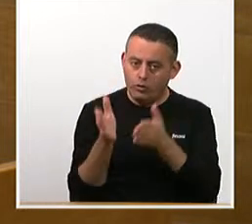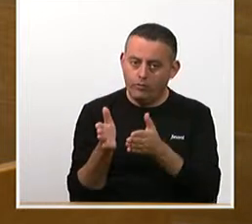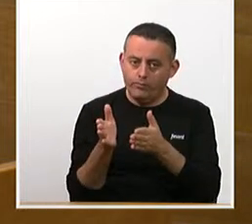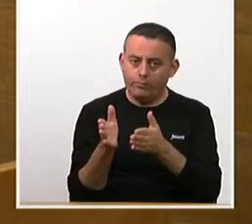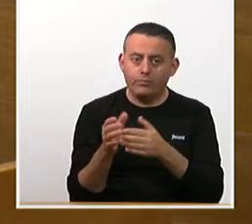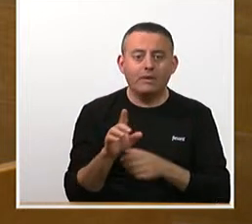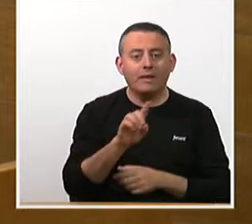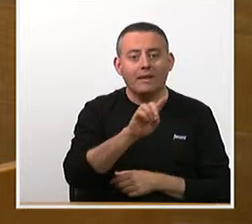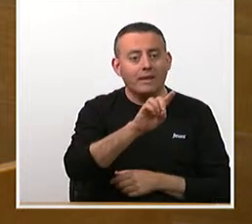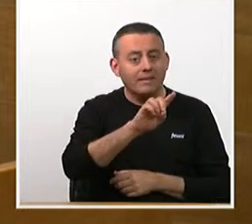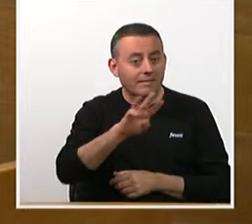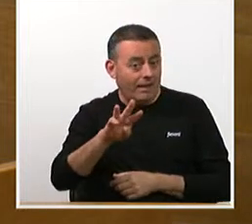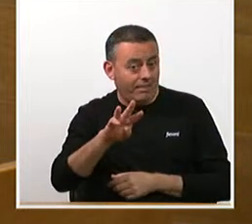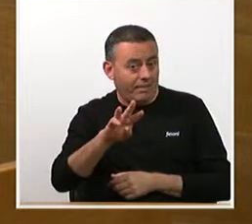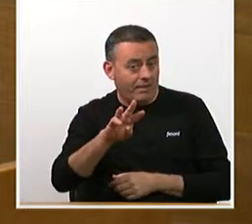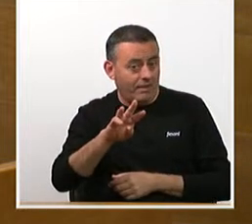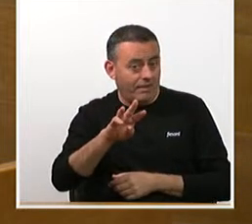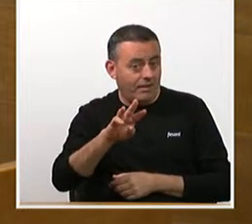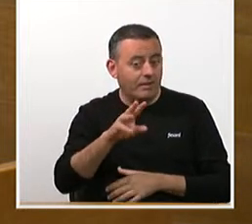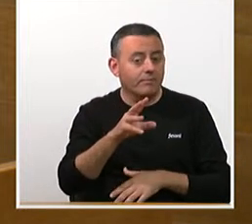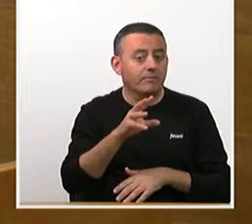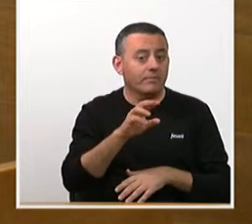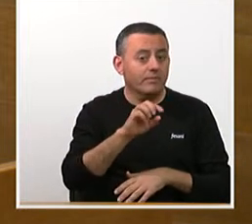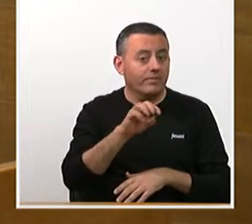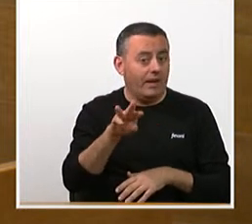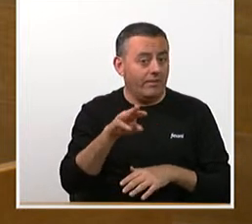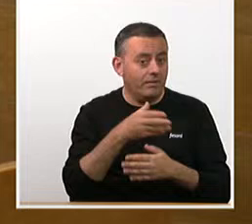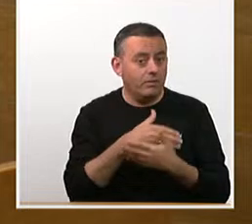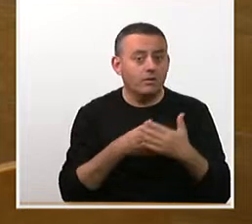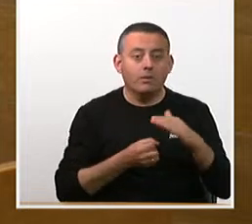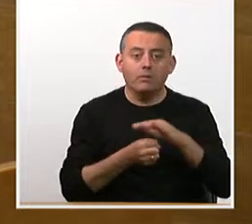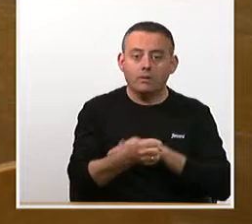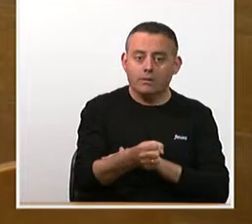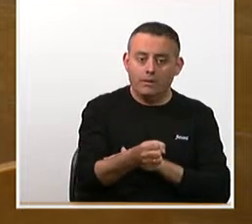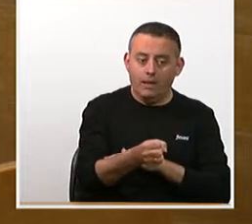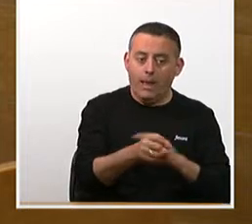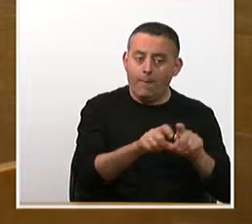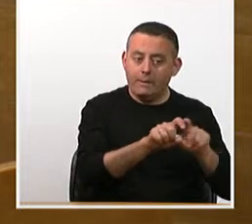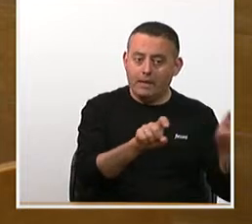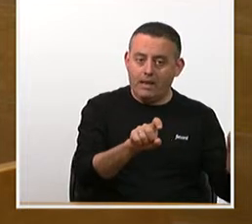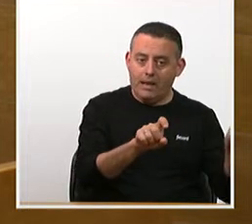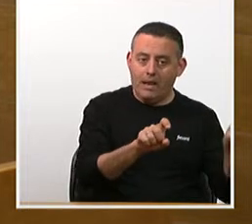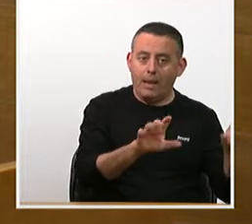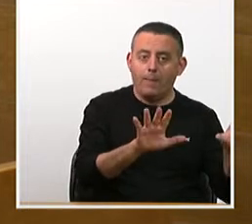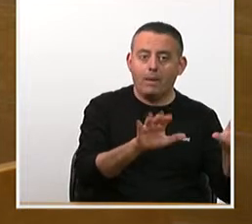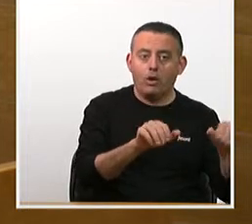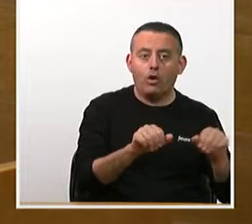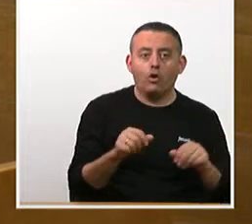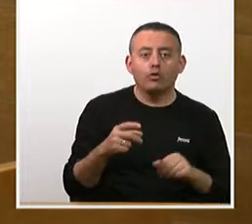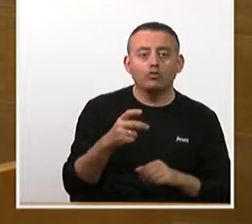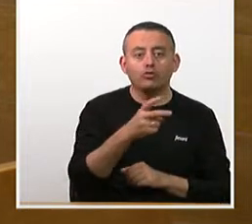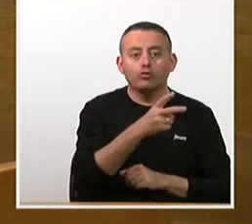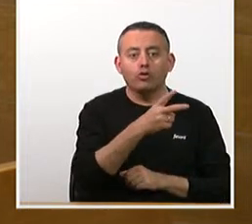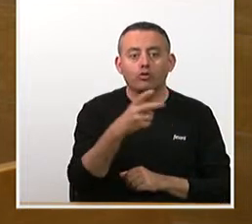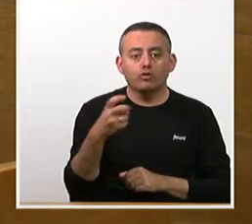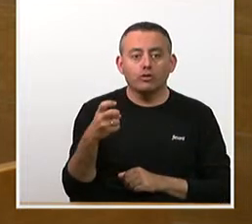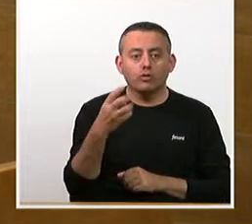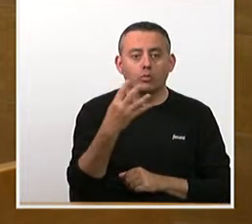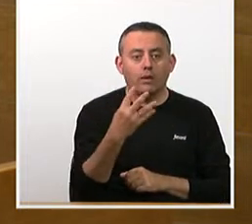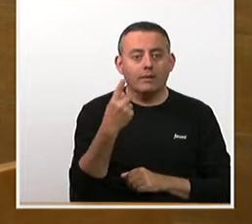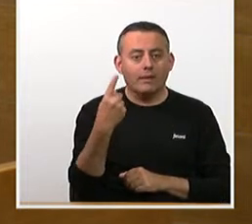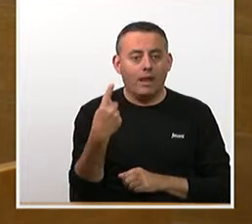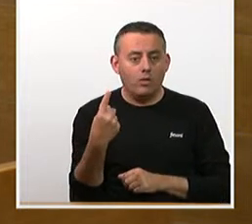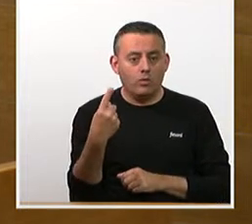la digamos a inserción en el sector empresarial pero destinaron 241 millones a los